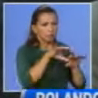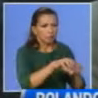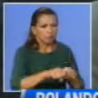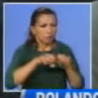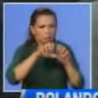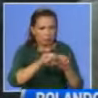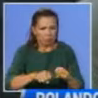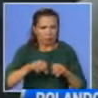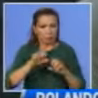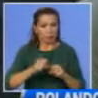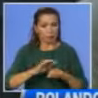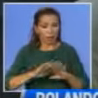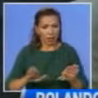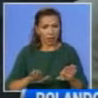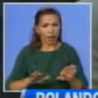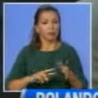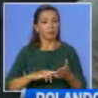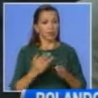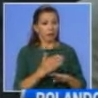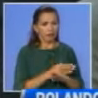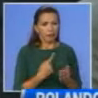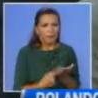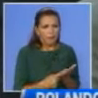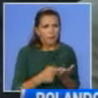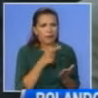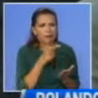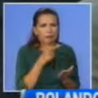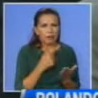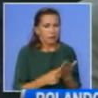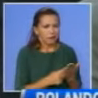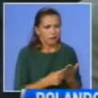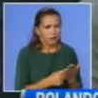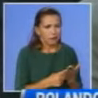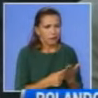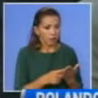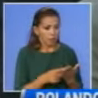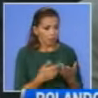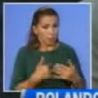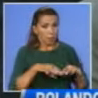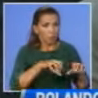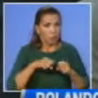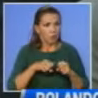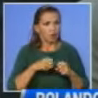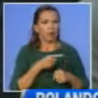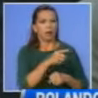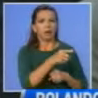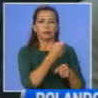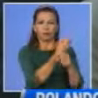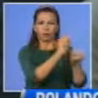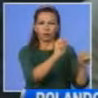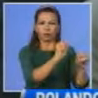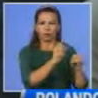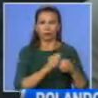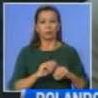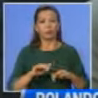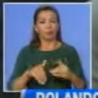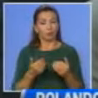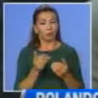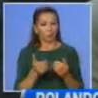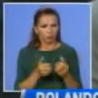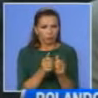delictivos adicionales. Del texto que se lee en los mensajes que se enviaban por vía